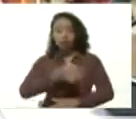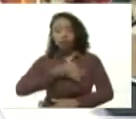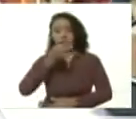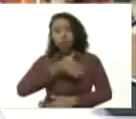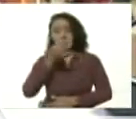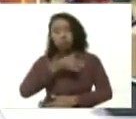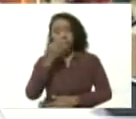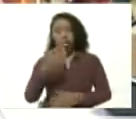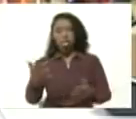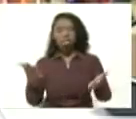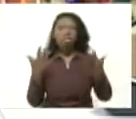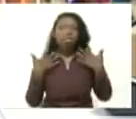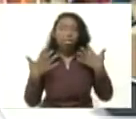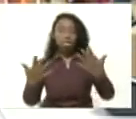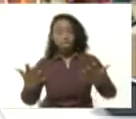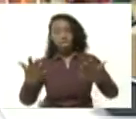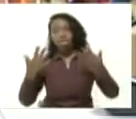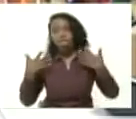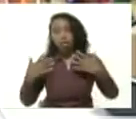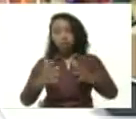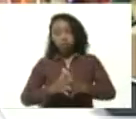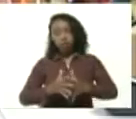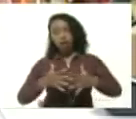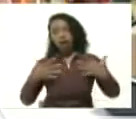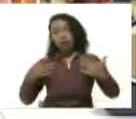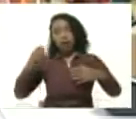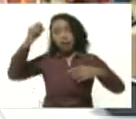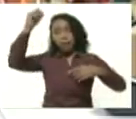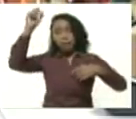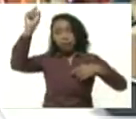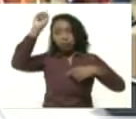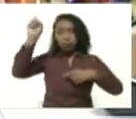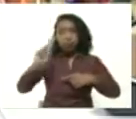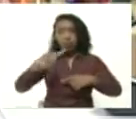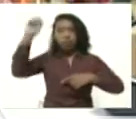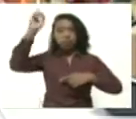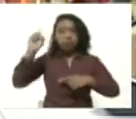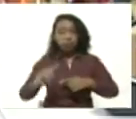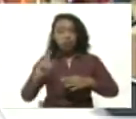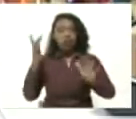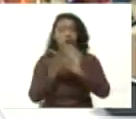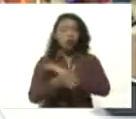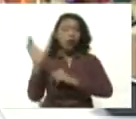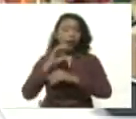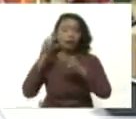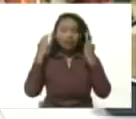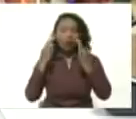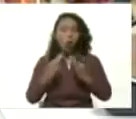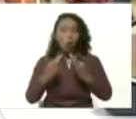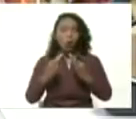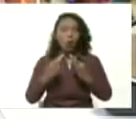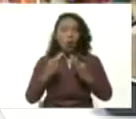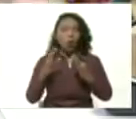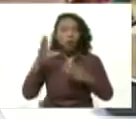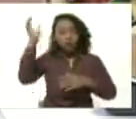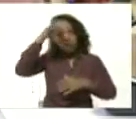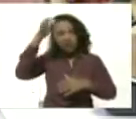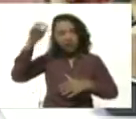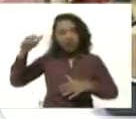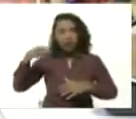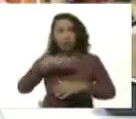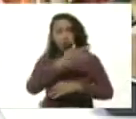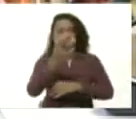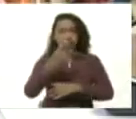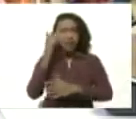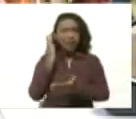El calor inmenso. Están cayendo truenos sobre Caracas. Seguro va a llover. Y aquí ustedes